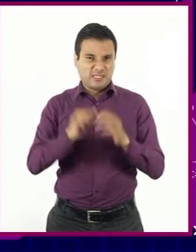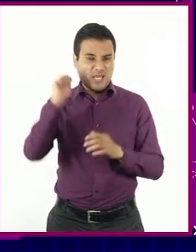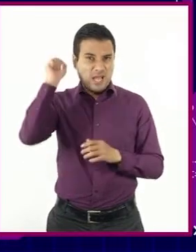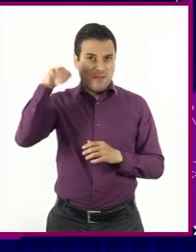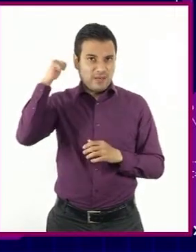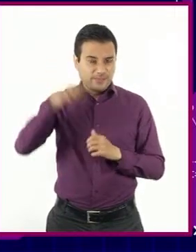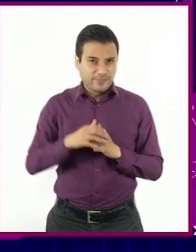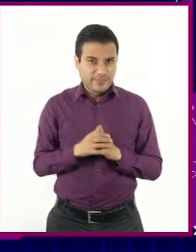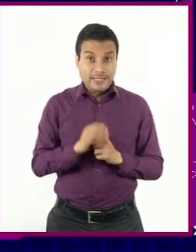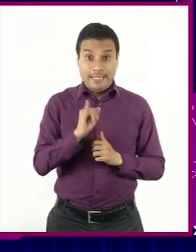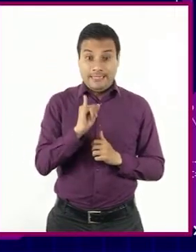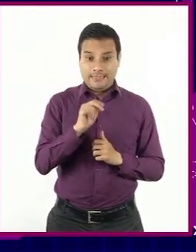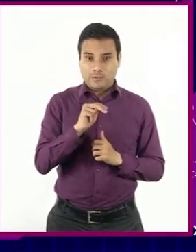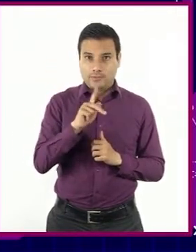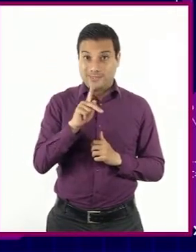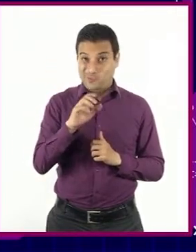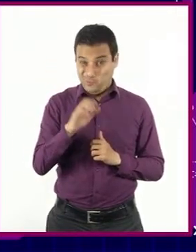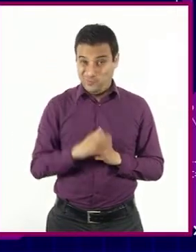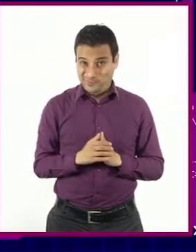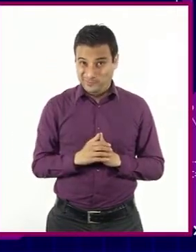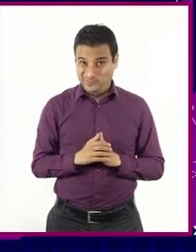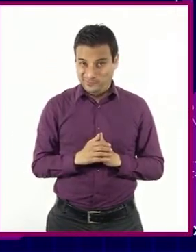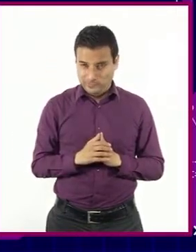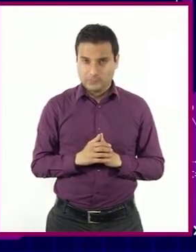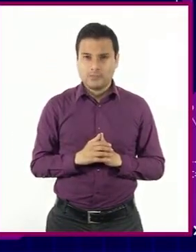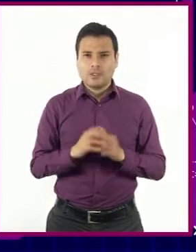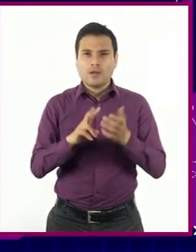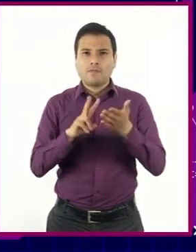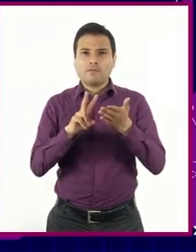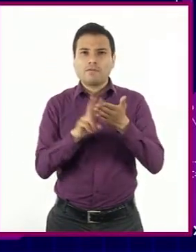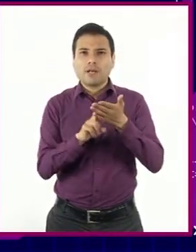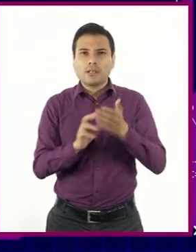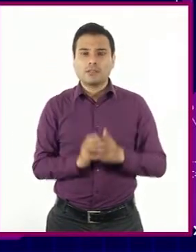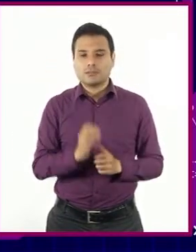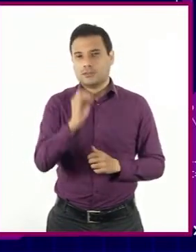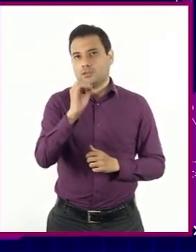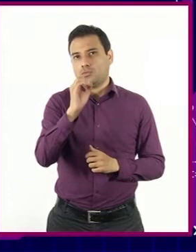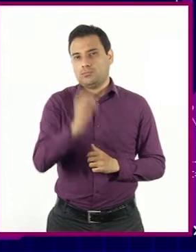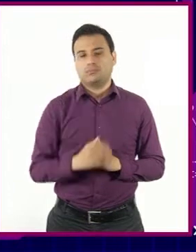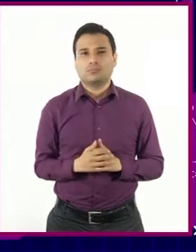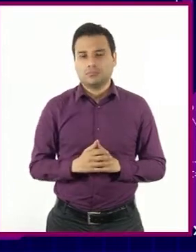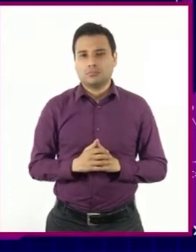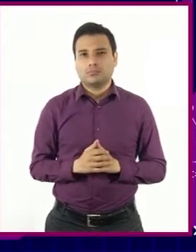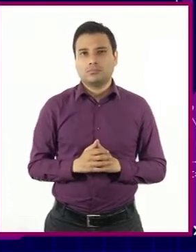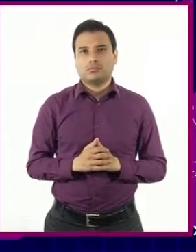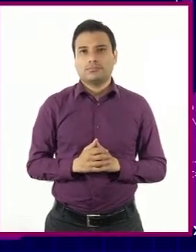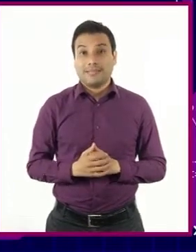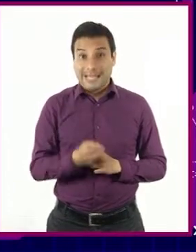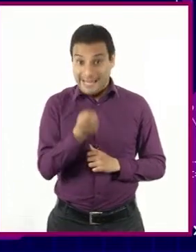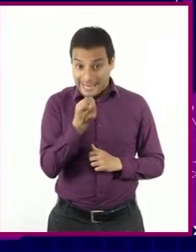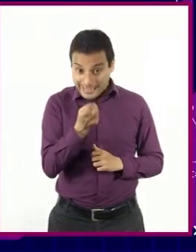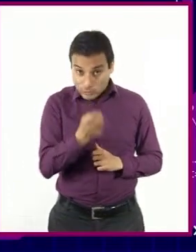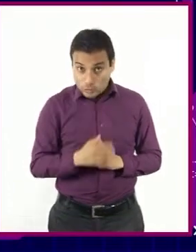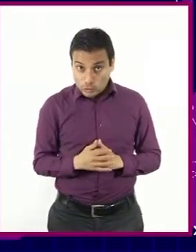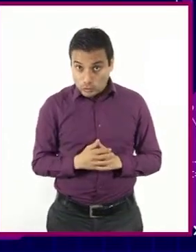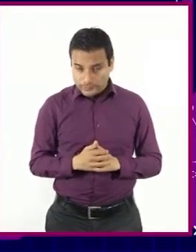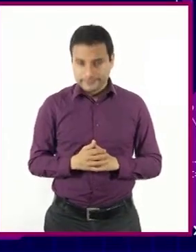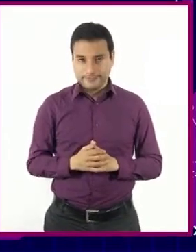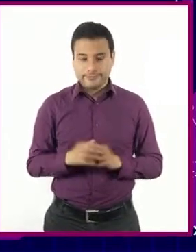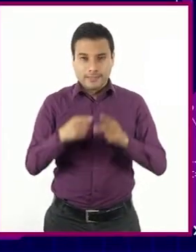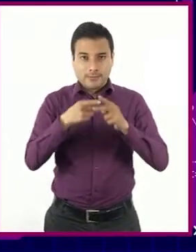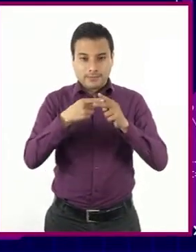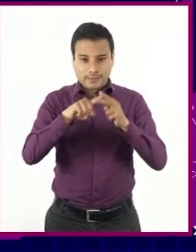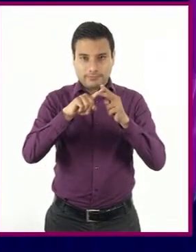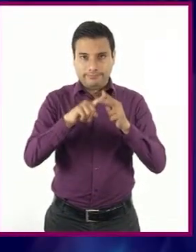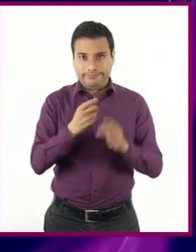el Índice Nacional del Precio al Consumidor tiene un valor de 0. Es ahí en donde se encuentra el valor referencial de